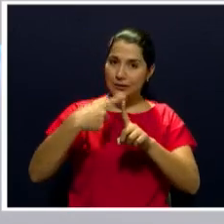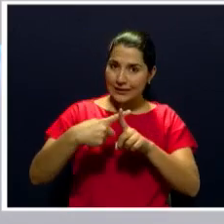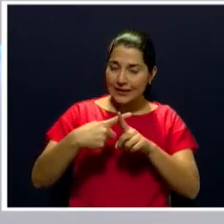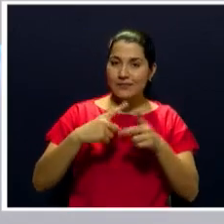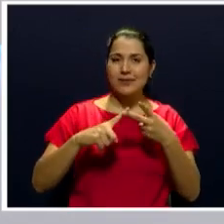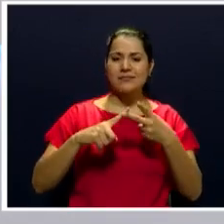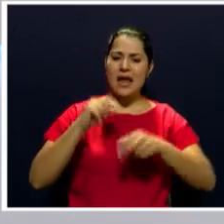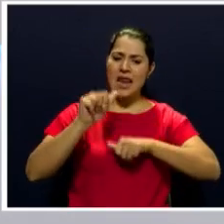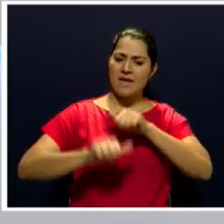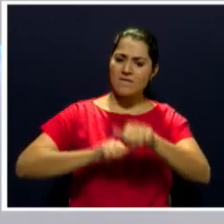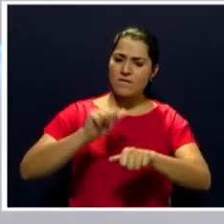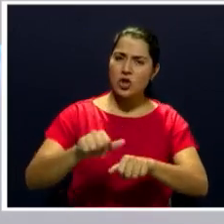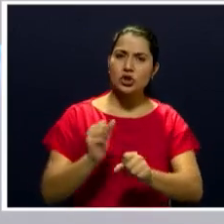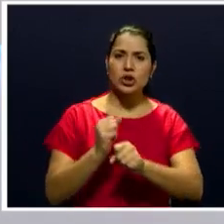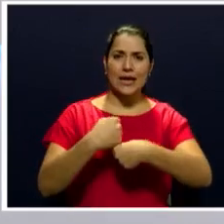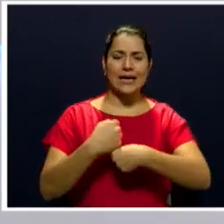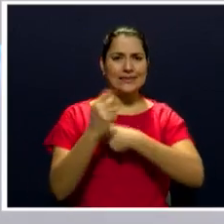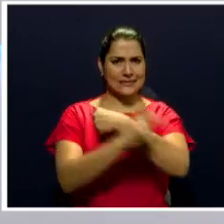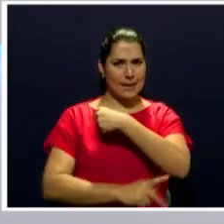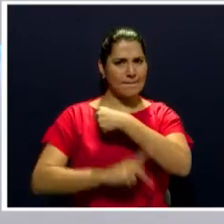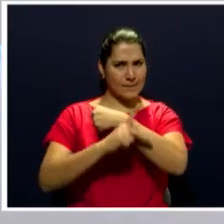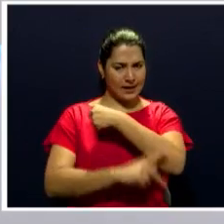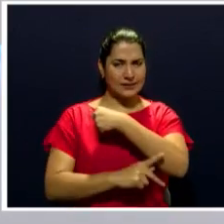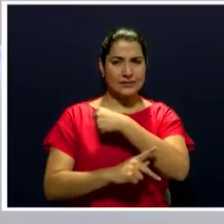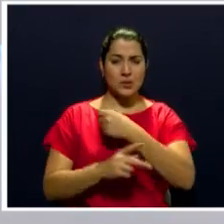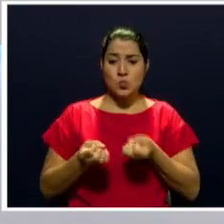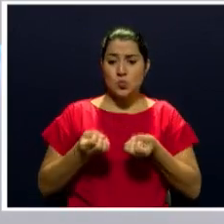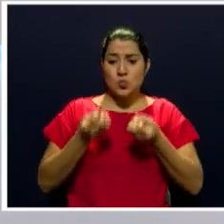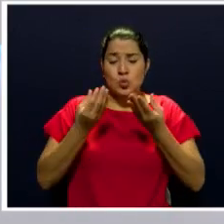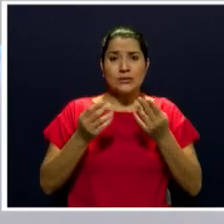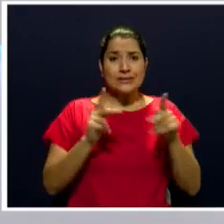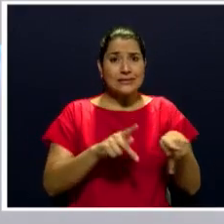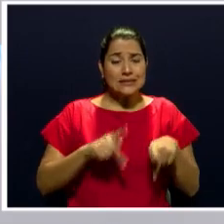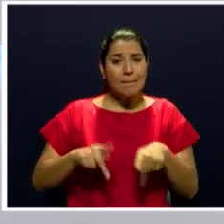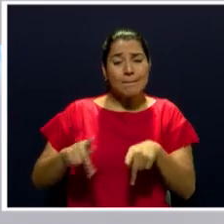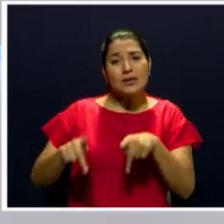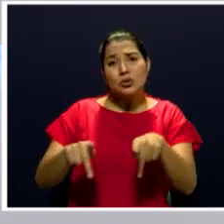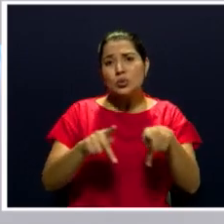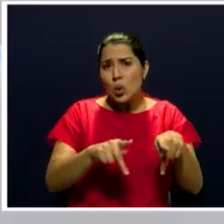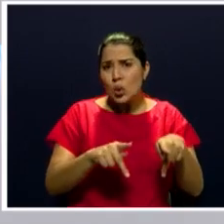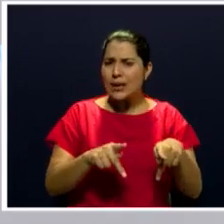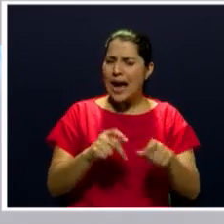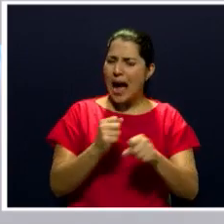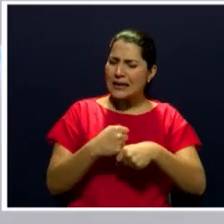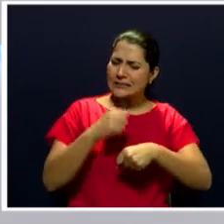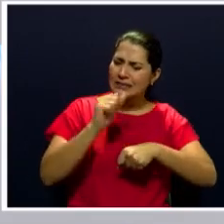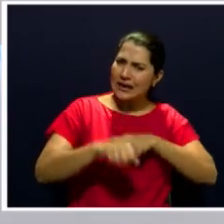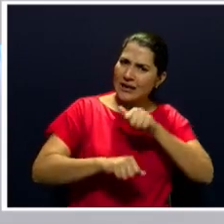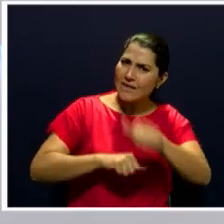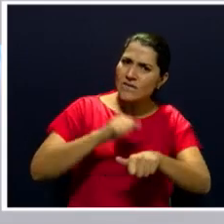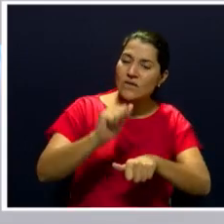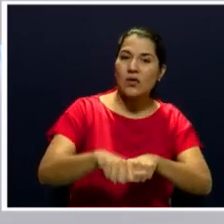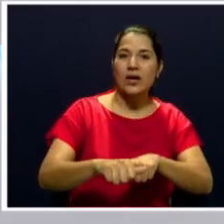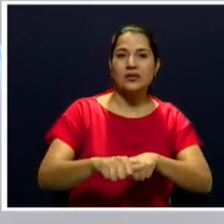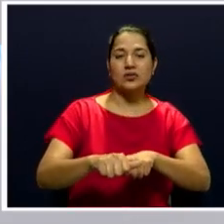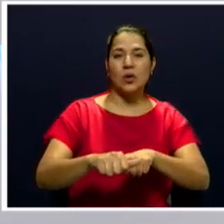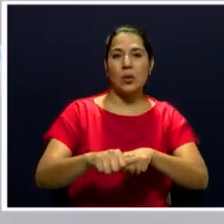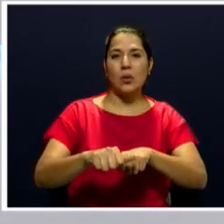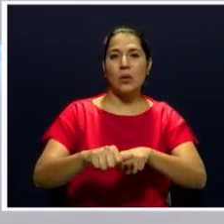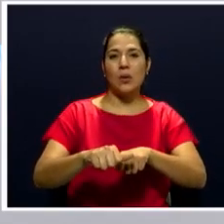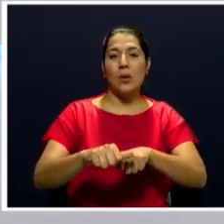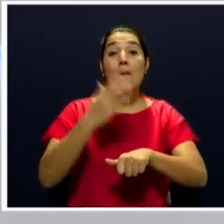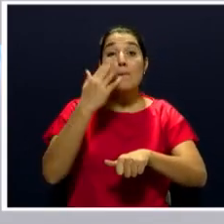esfuerzo país que estamos haciendo, hay muchísima gente haciendo un enorme esfuerzo porque